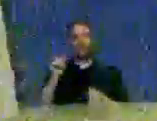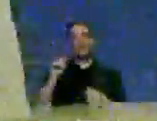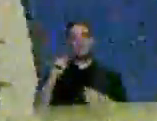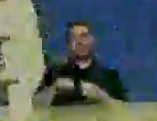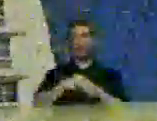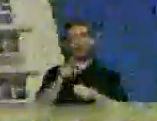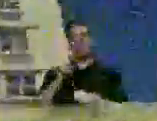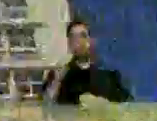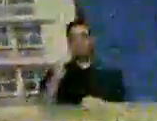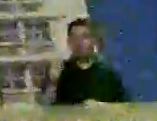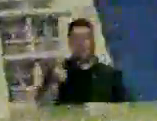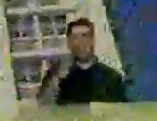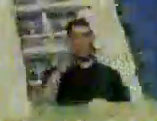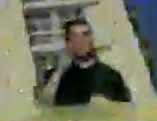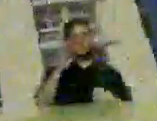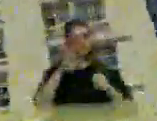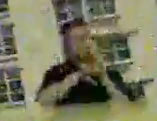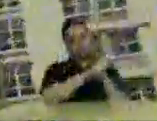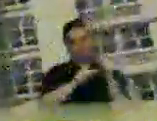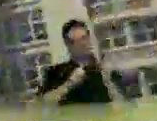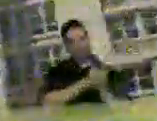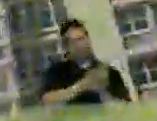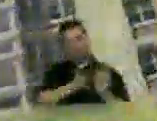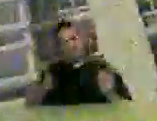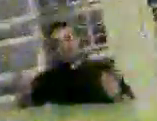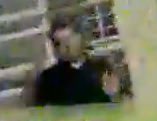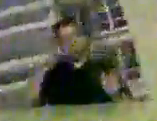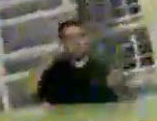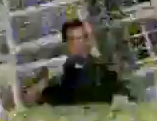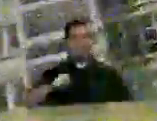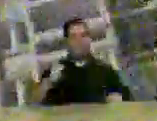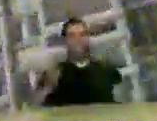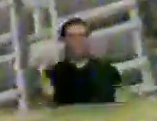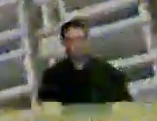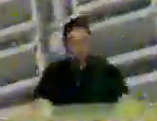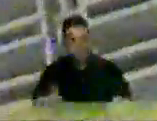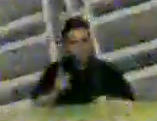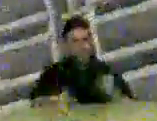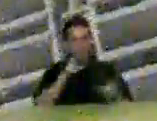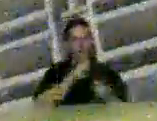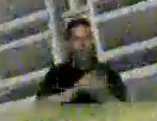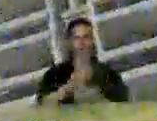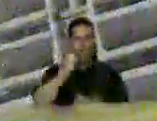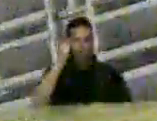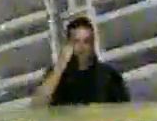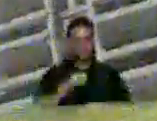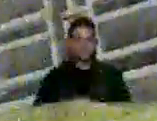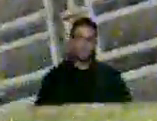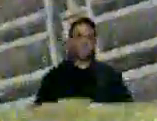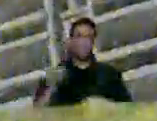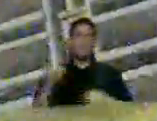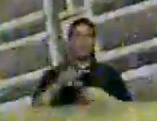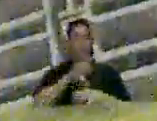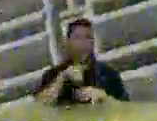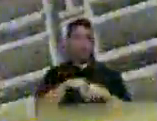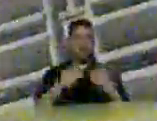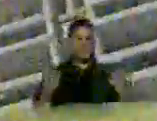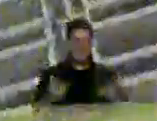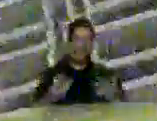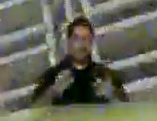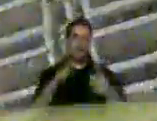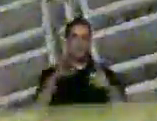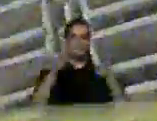extendiendo a modo de impulsar el sector de vivienda y construcción el programa de estímulo incluye entre otras cosas exenciones en el pago